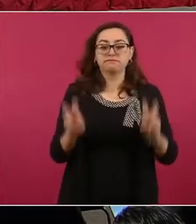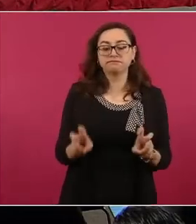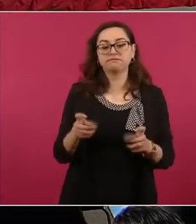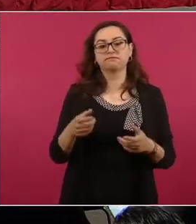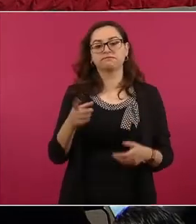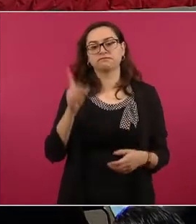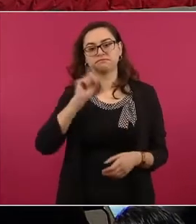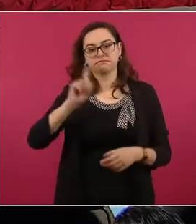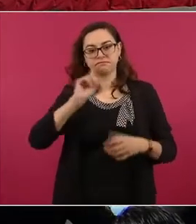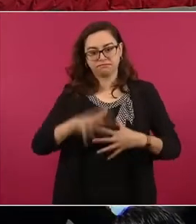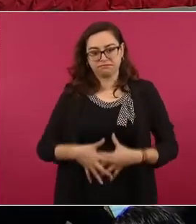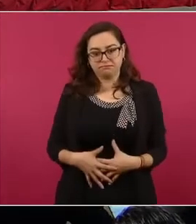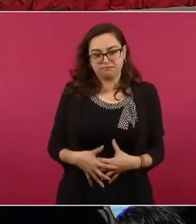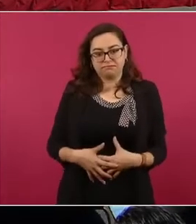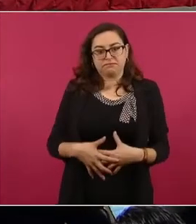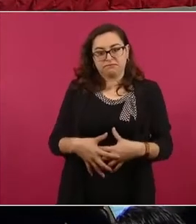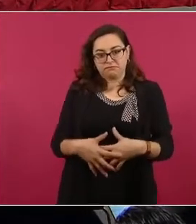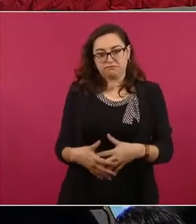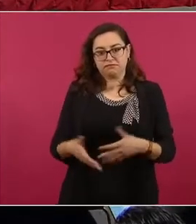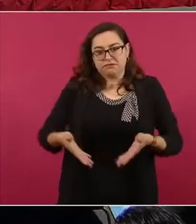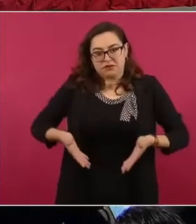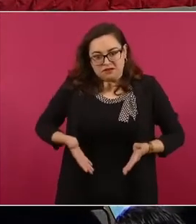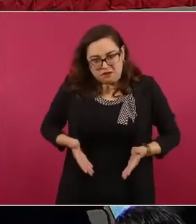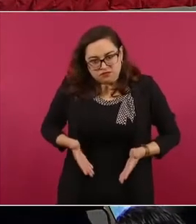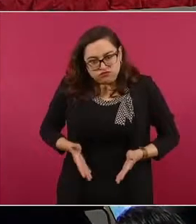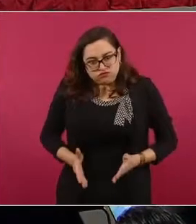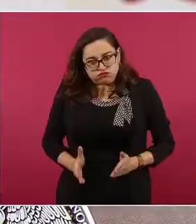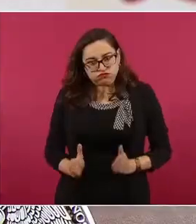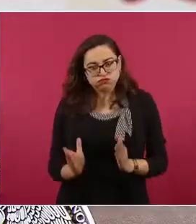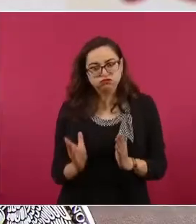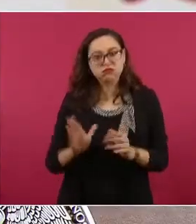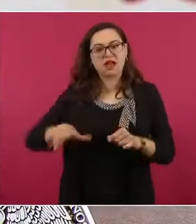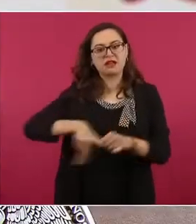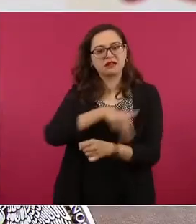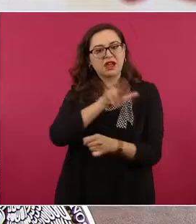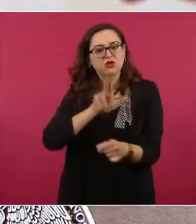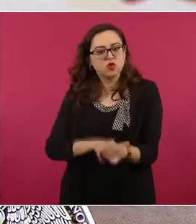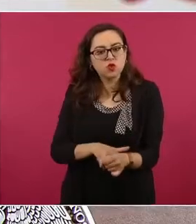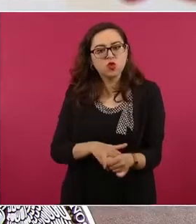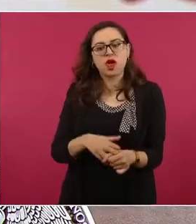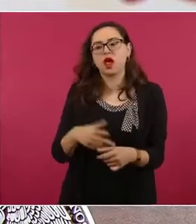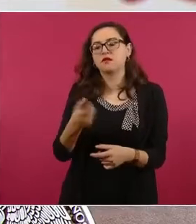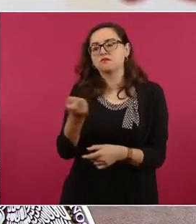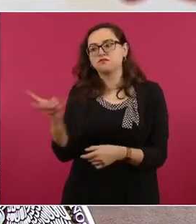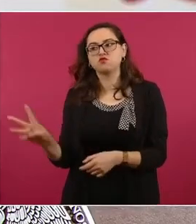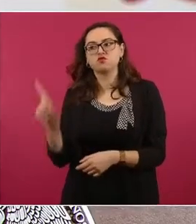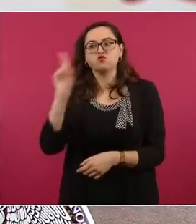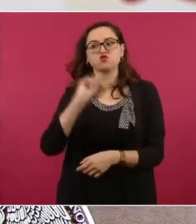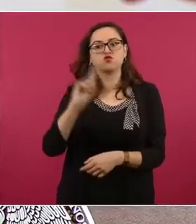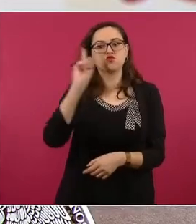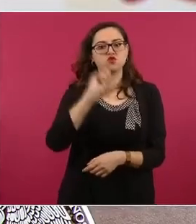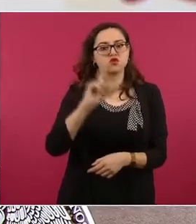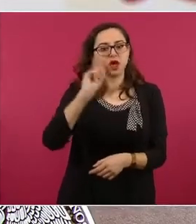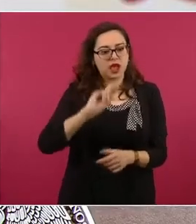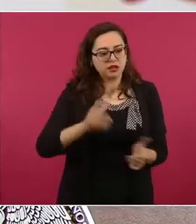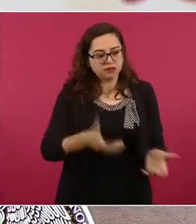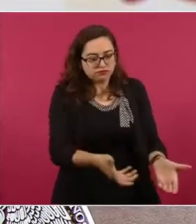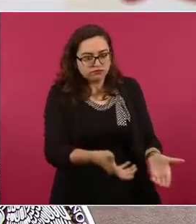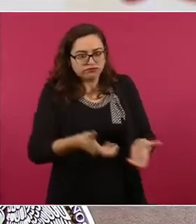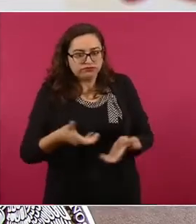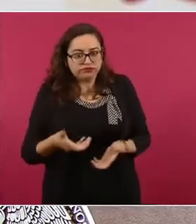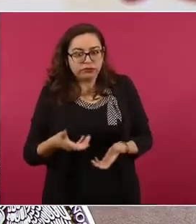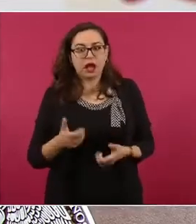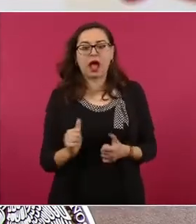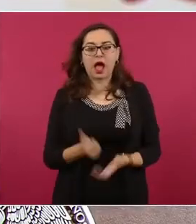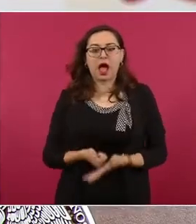partería forma parte de este histórico y profundo legado cultural, pero además es